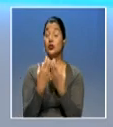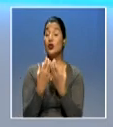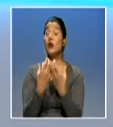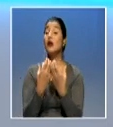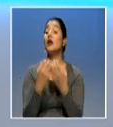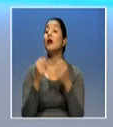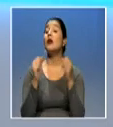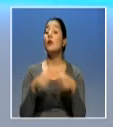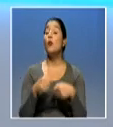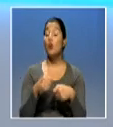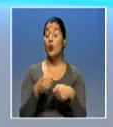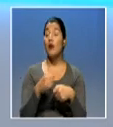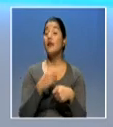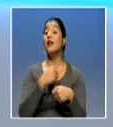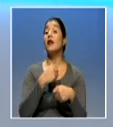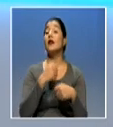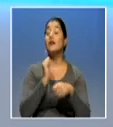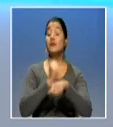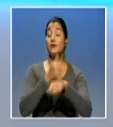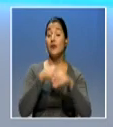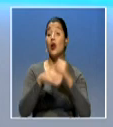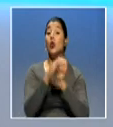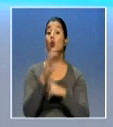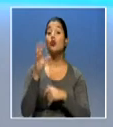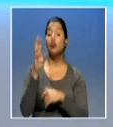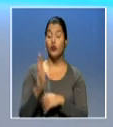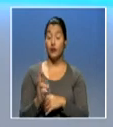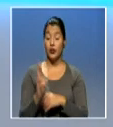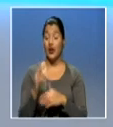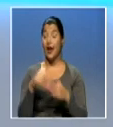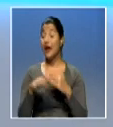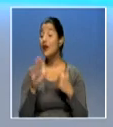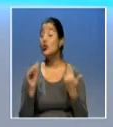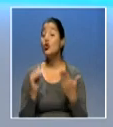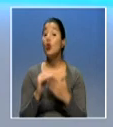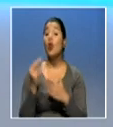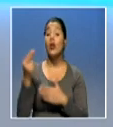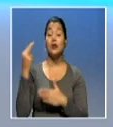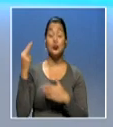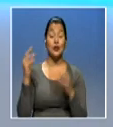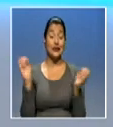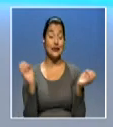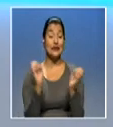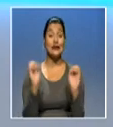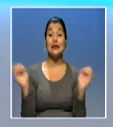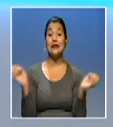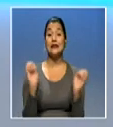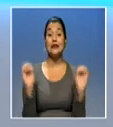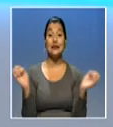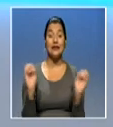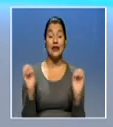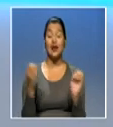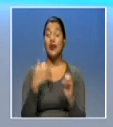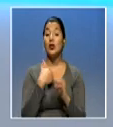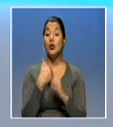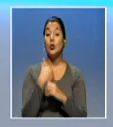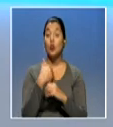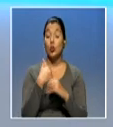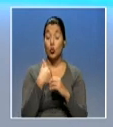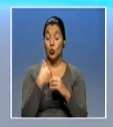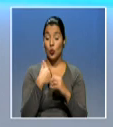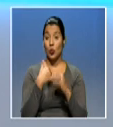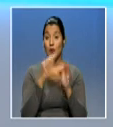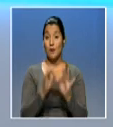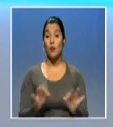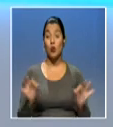que han sido constituidas en Costa Rica, en toda la historia, ni una sola que haya tenido relevancia